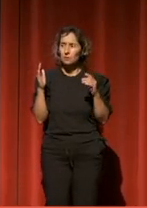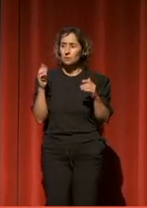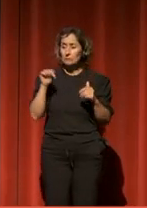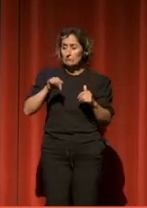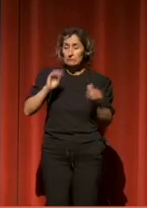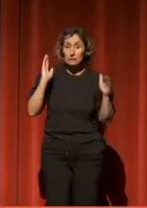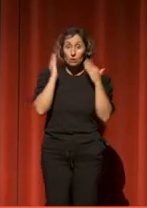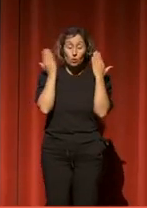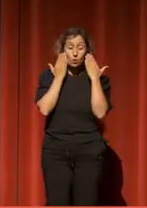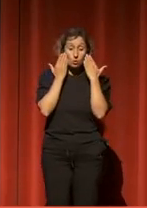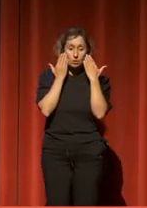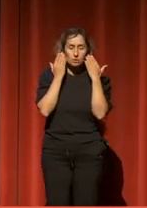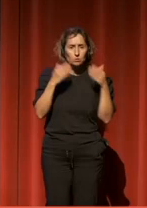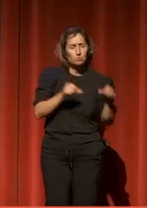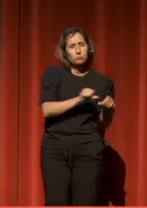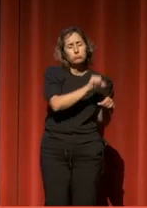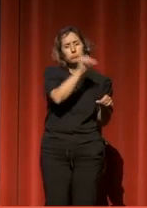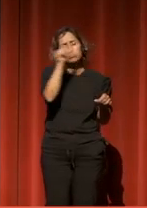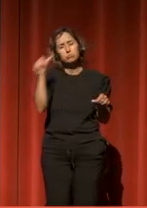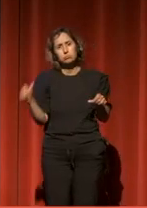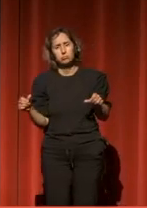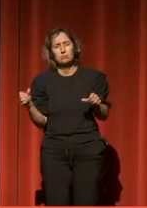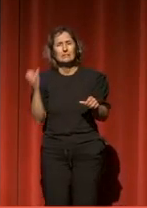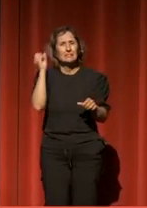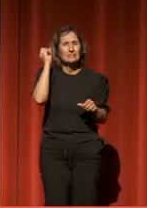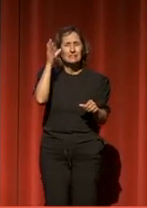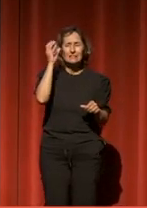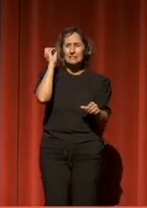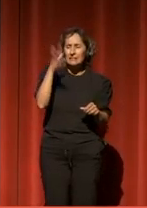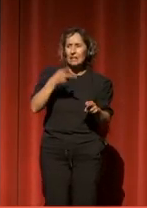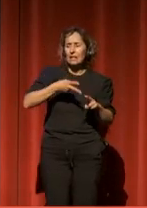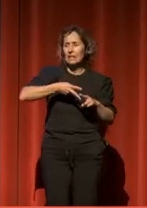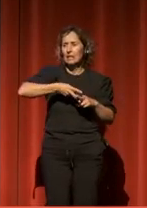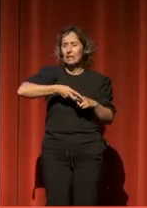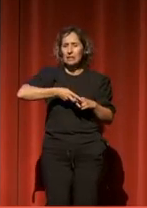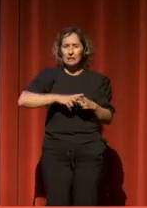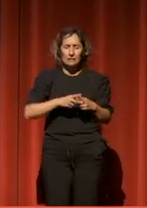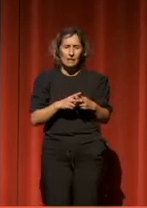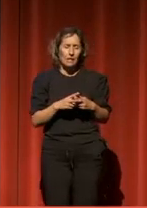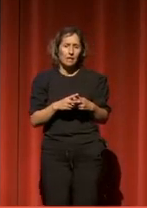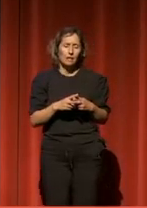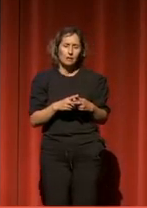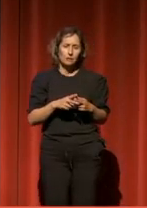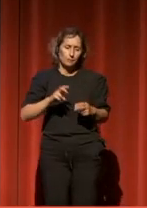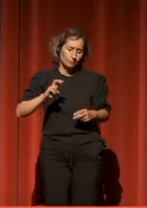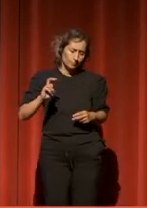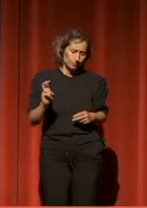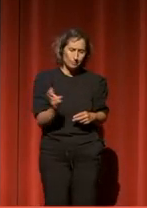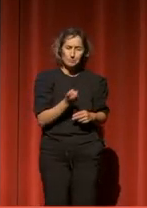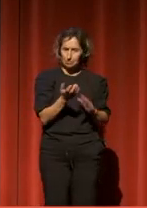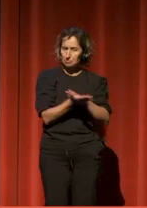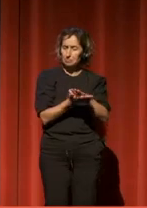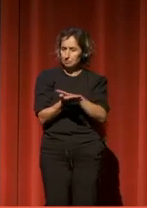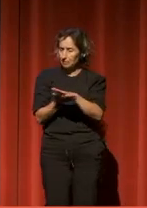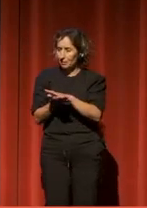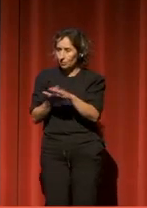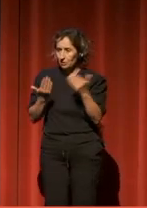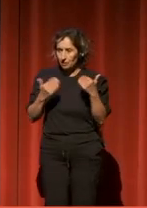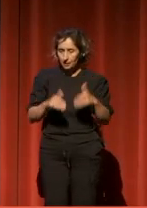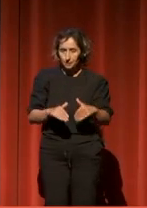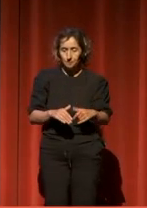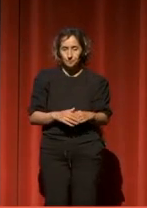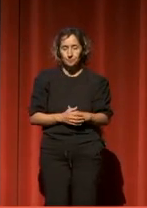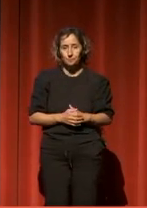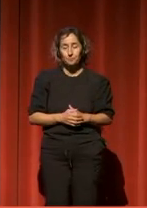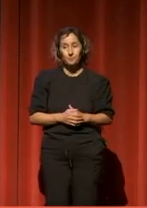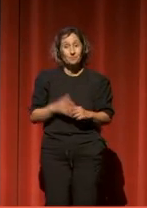congreso se ha ha habido charlas y talleres alrededor de de de los mismos eh la